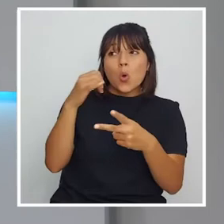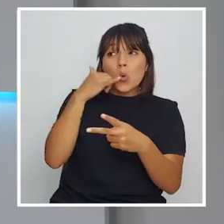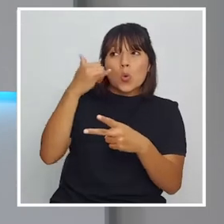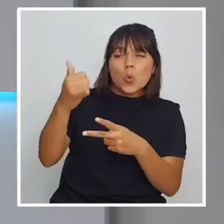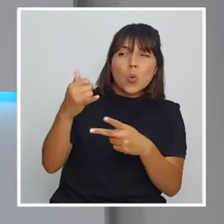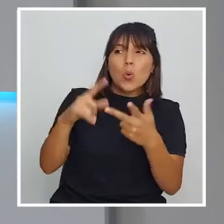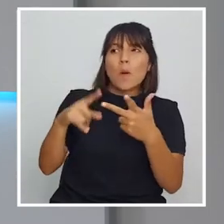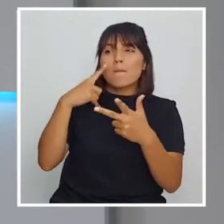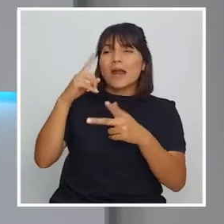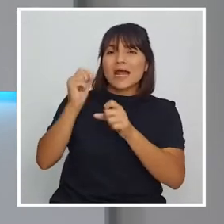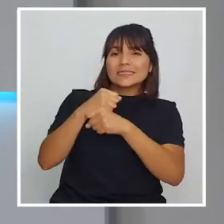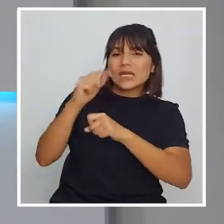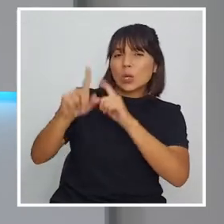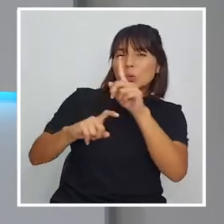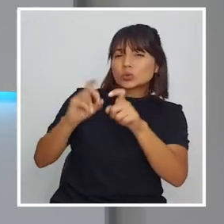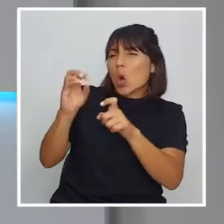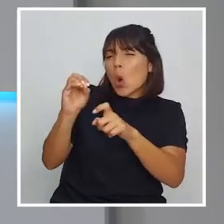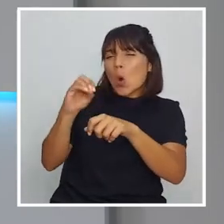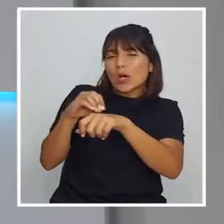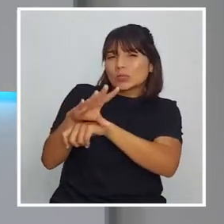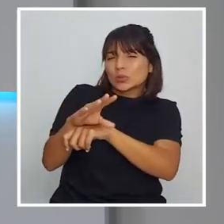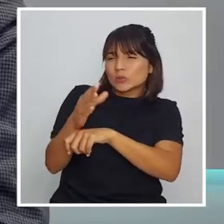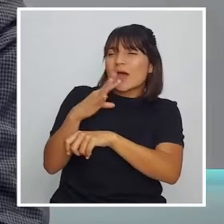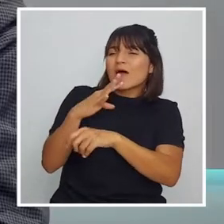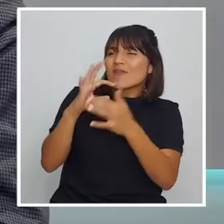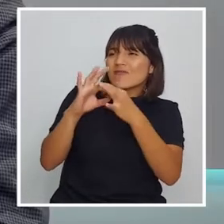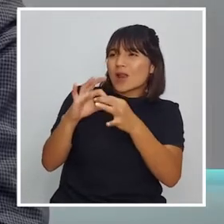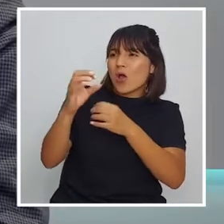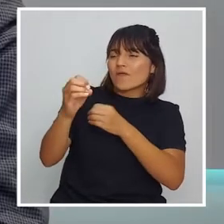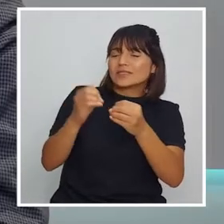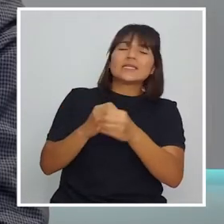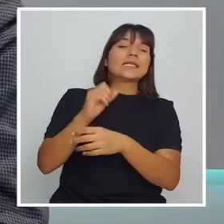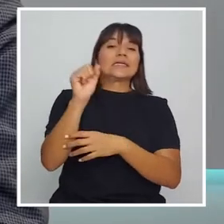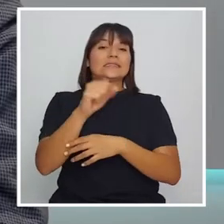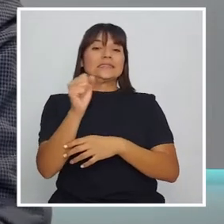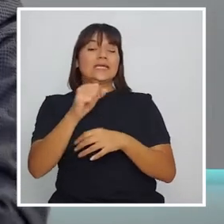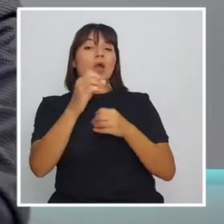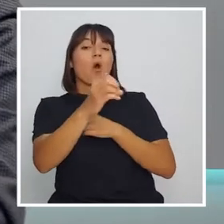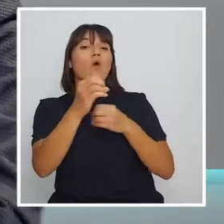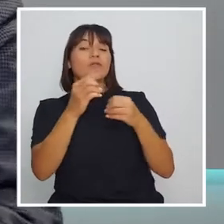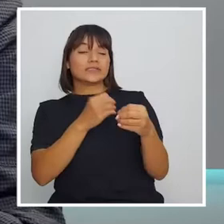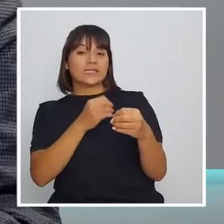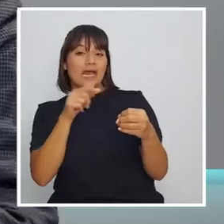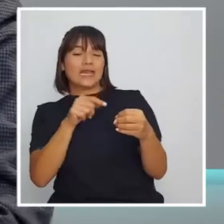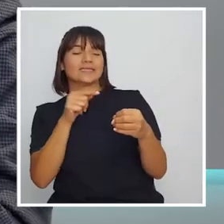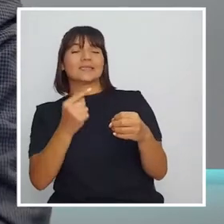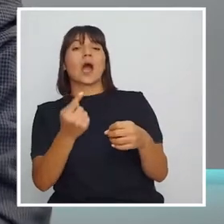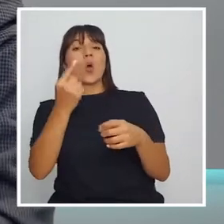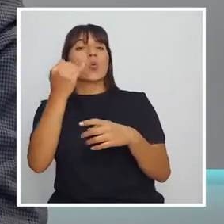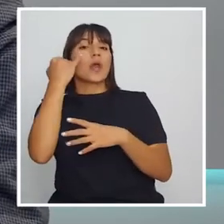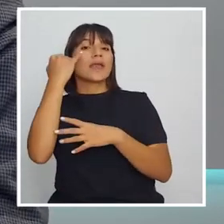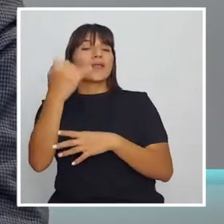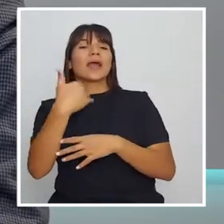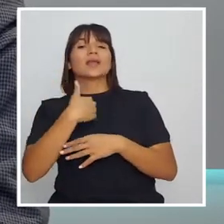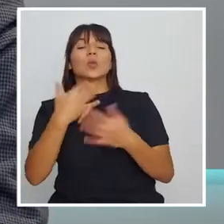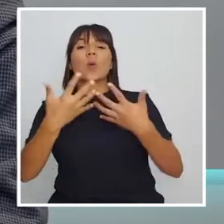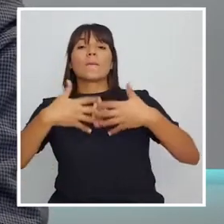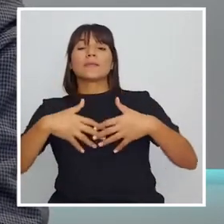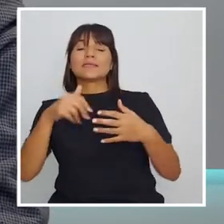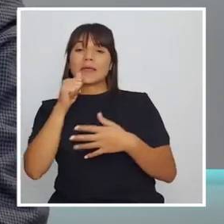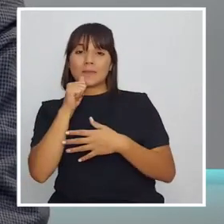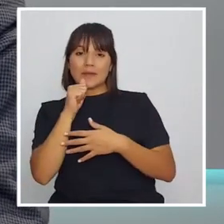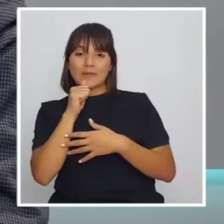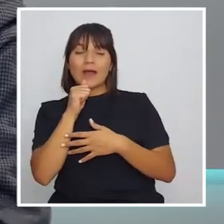de asesoría. Háblenos un poco de la oficina. Sí, la oficina es una iniciativa del sector privado, de los bancos y